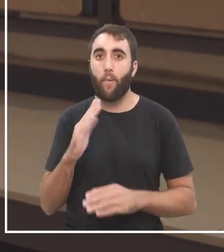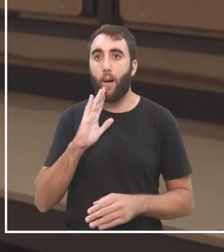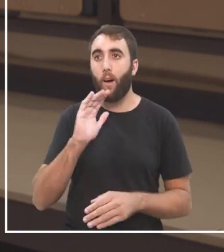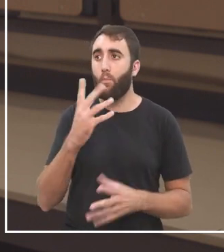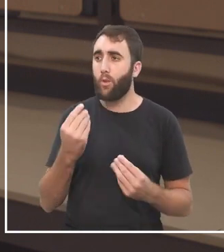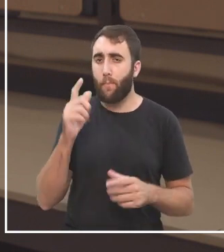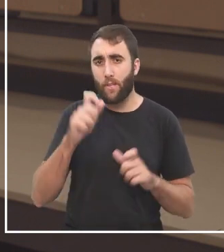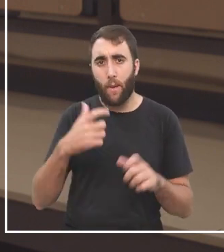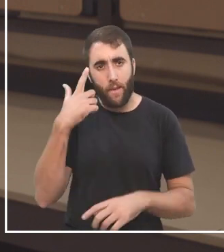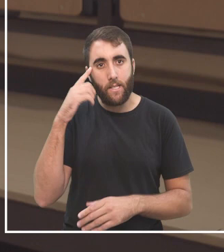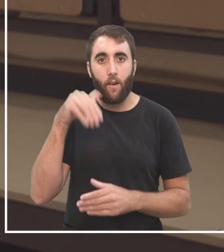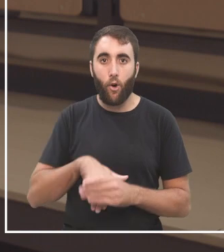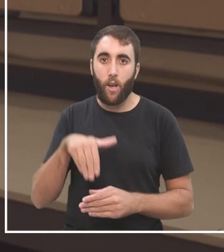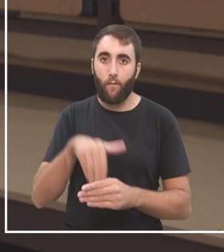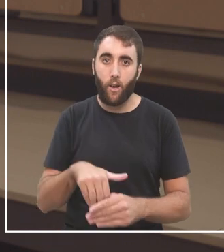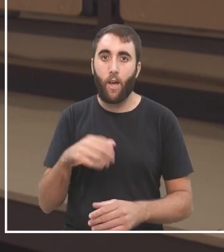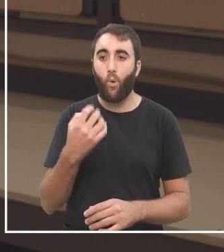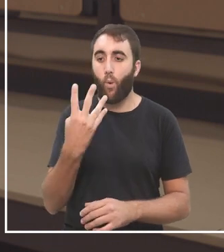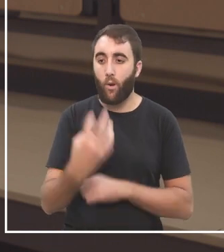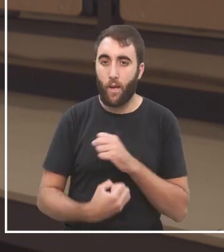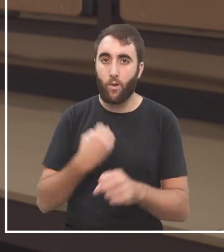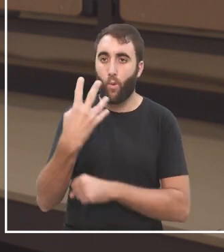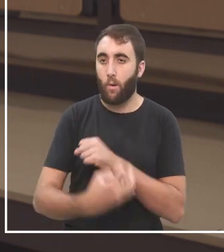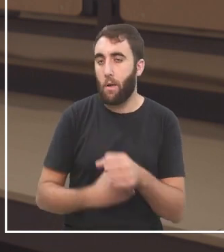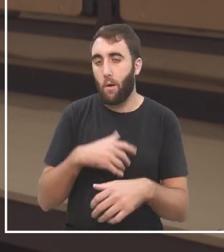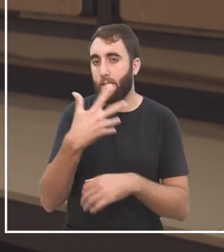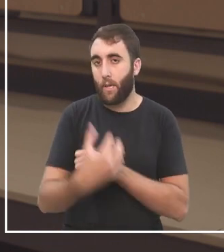ejemplo, cada 4 años o cada X años a las